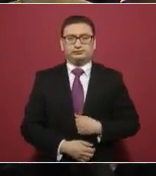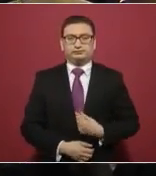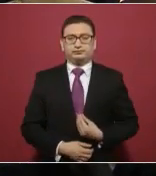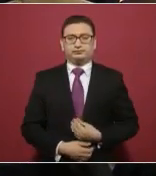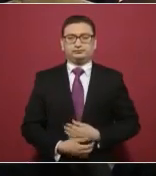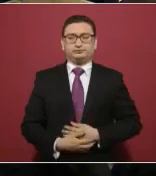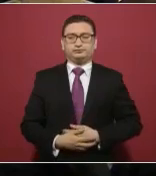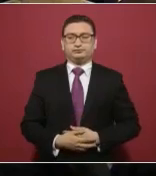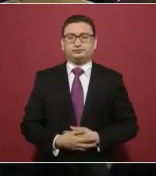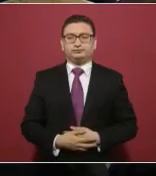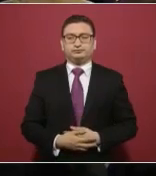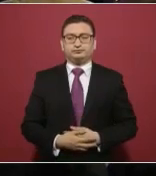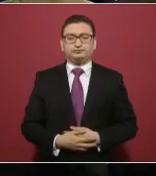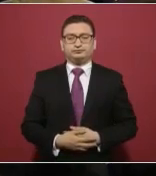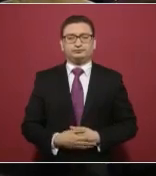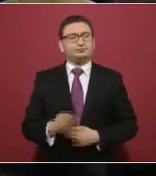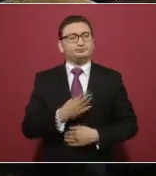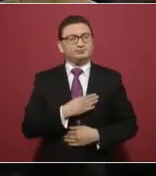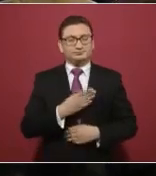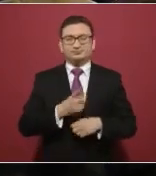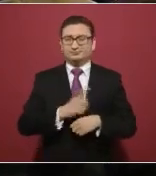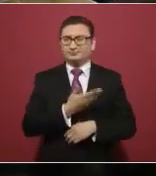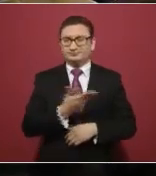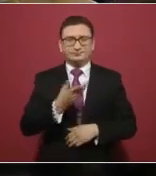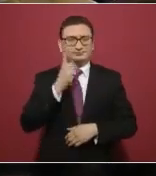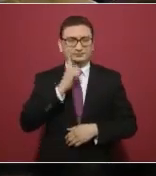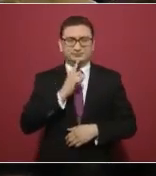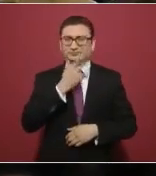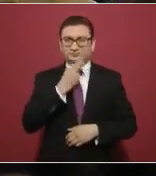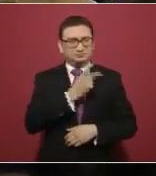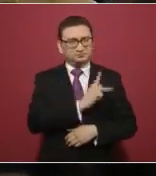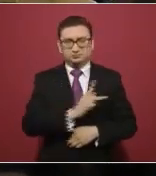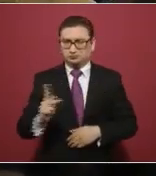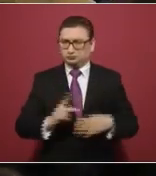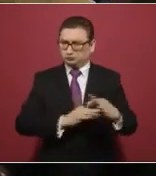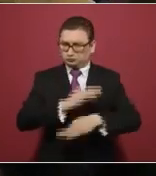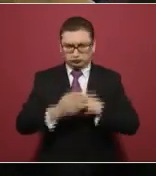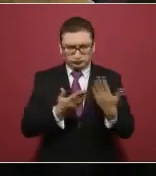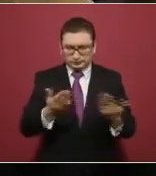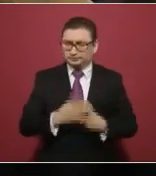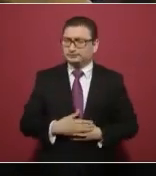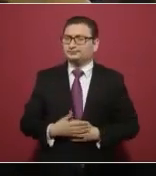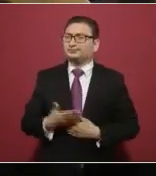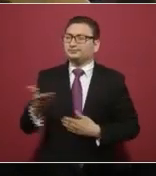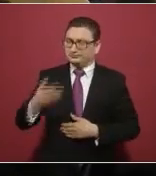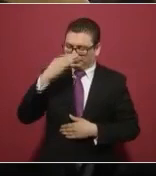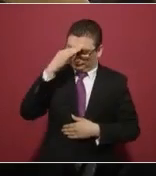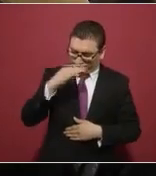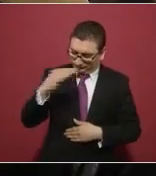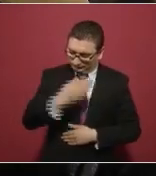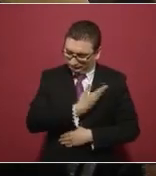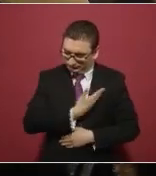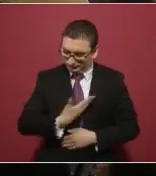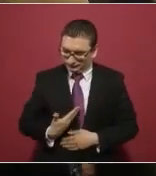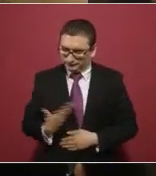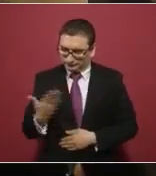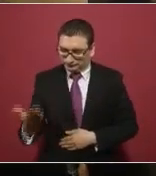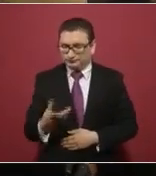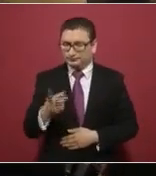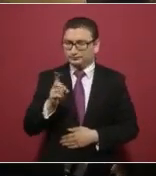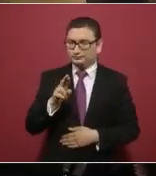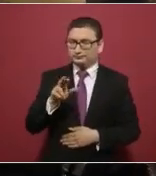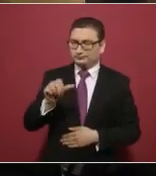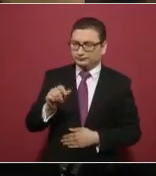Muy buenos días a todas, a todos ustedes, señor presidente,